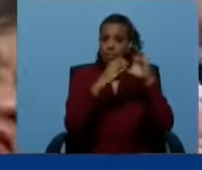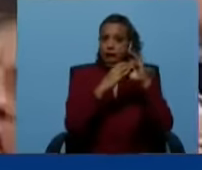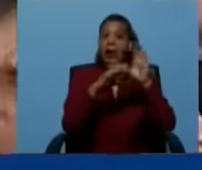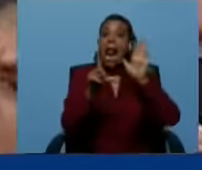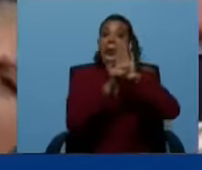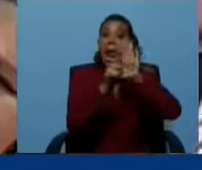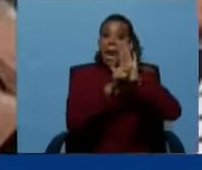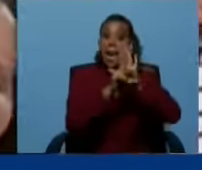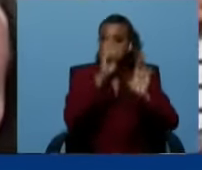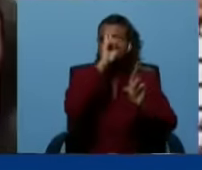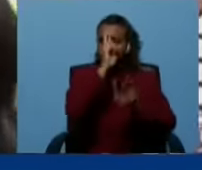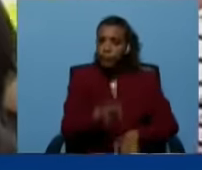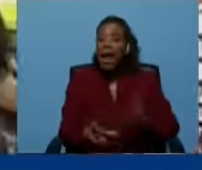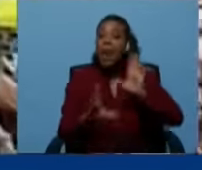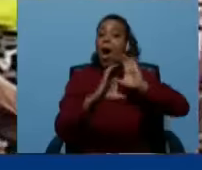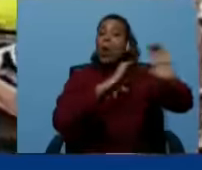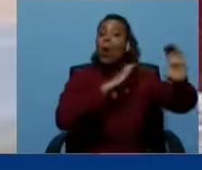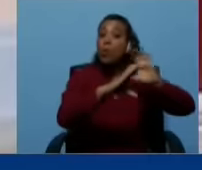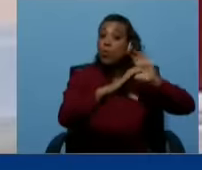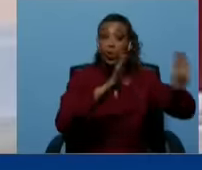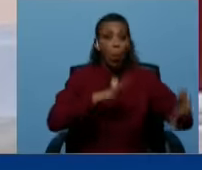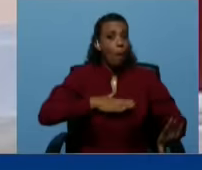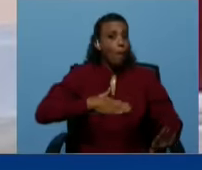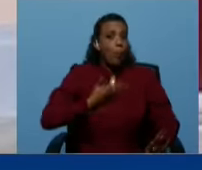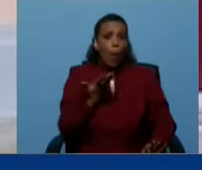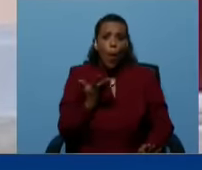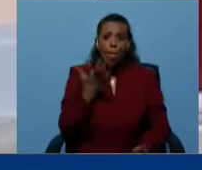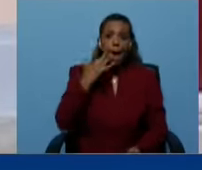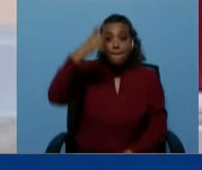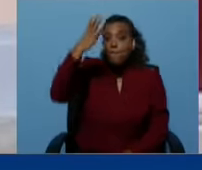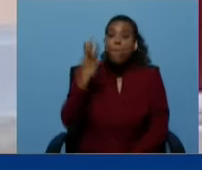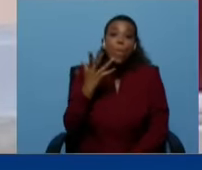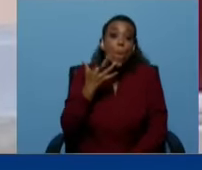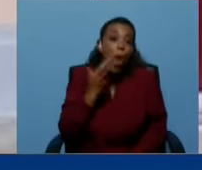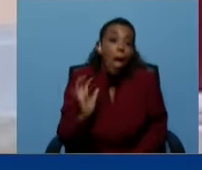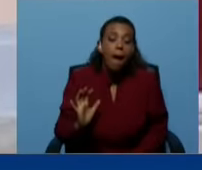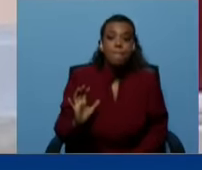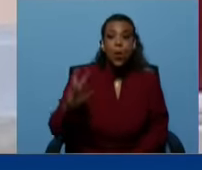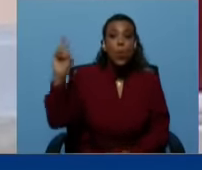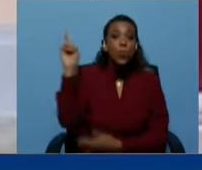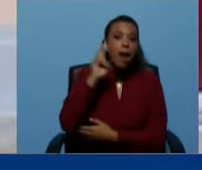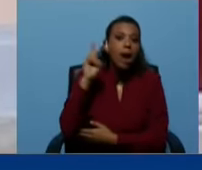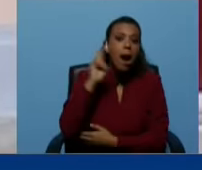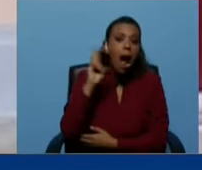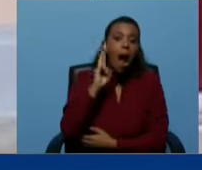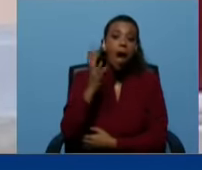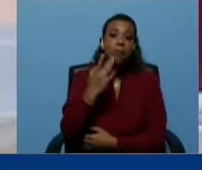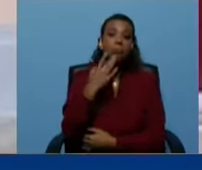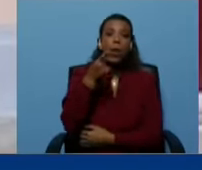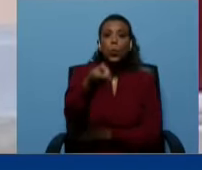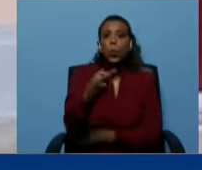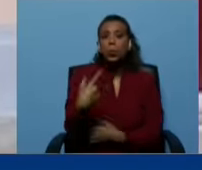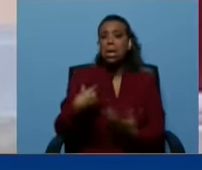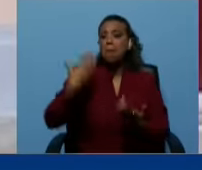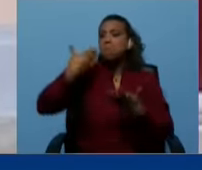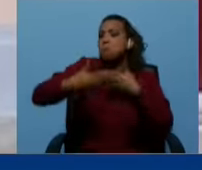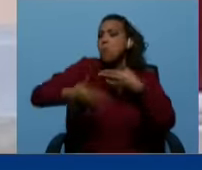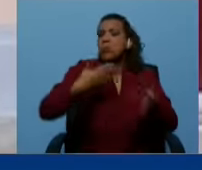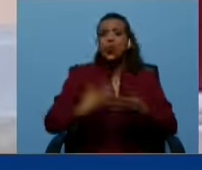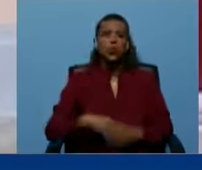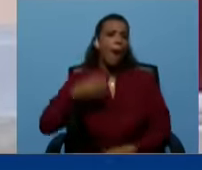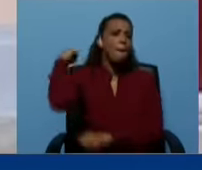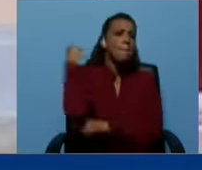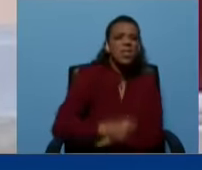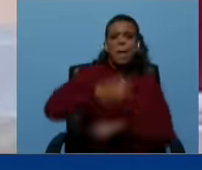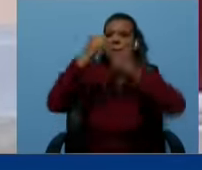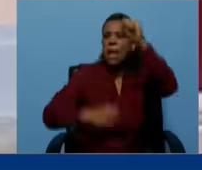leyes. Tú no puedes agarrar, por ejemplo, en una radio, salir Pedro Pérez a decir voy a matar a